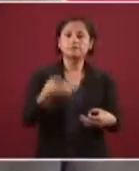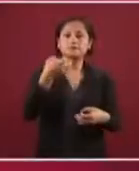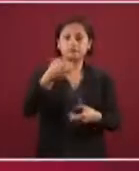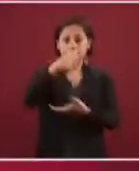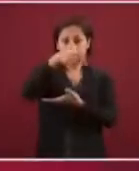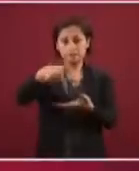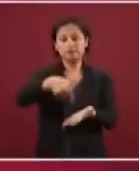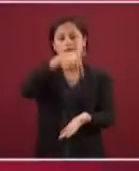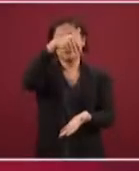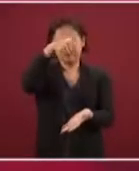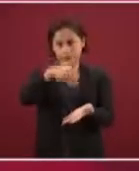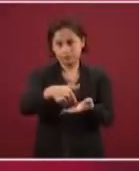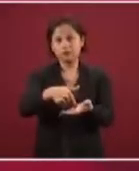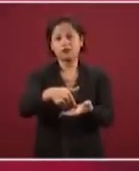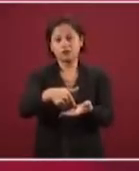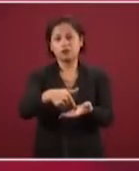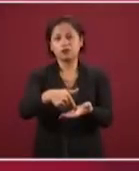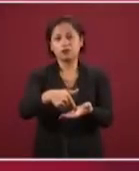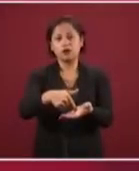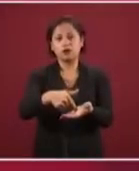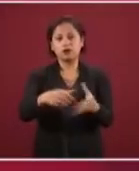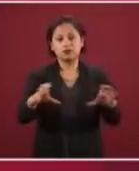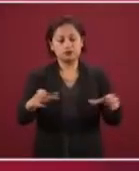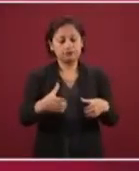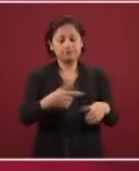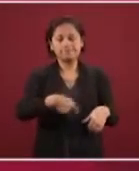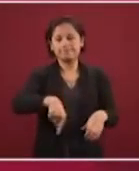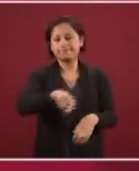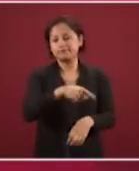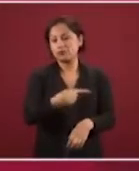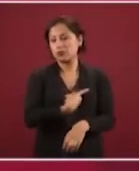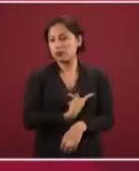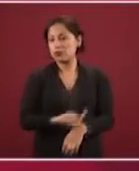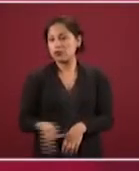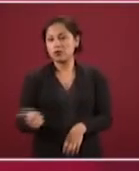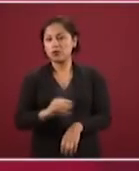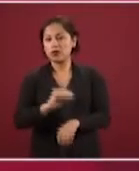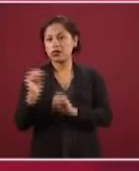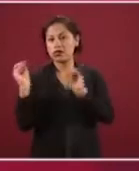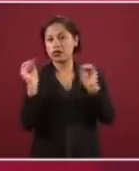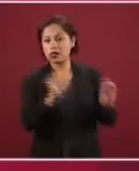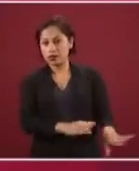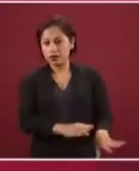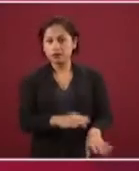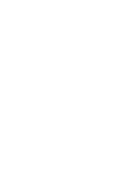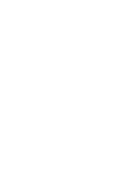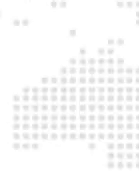más marginadas, pobres, abandonadas del país.